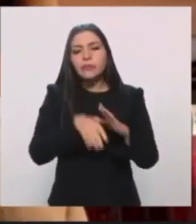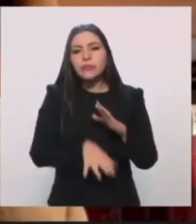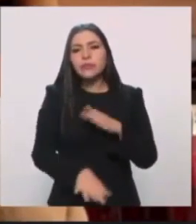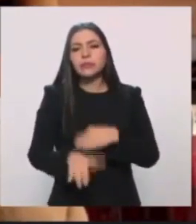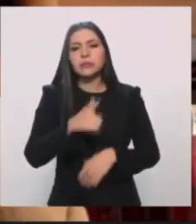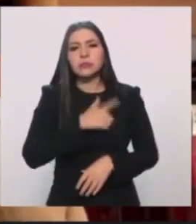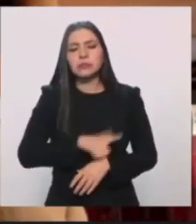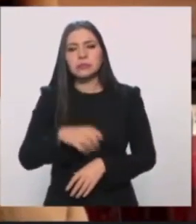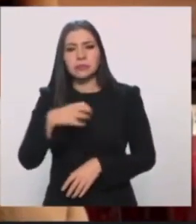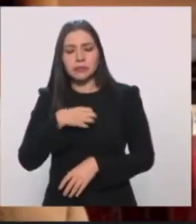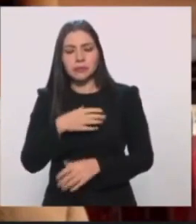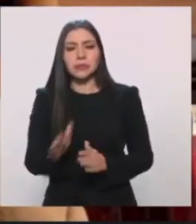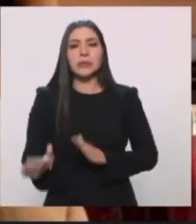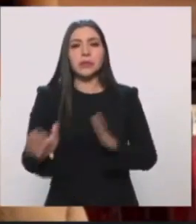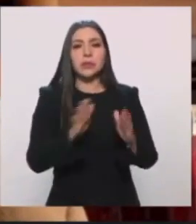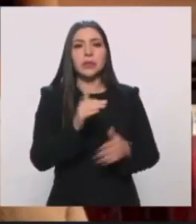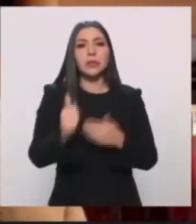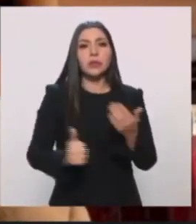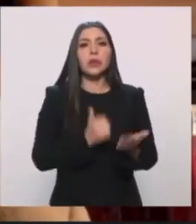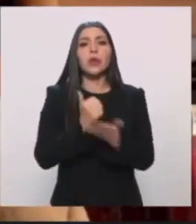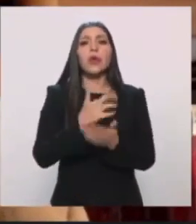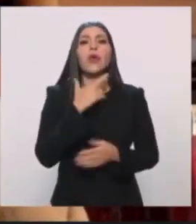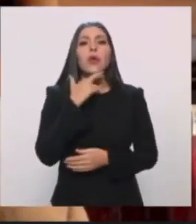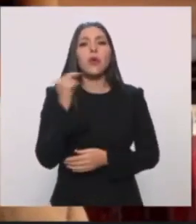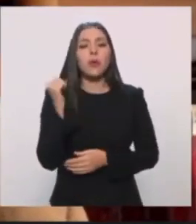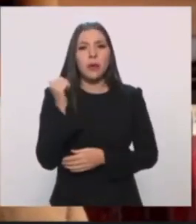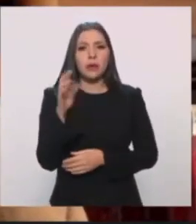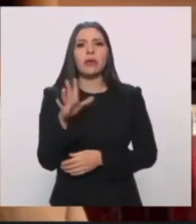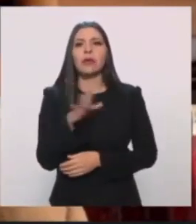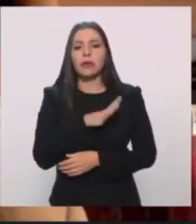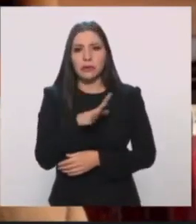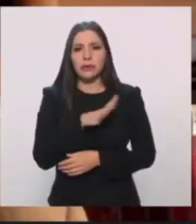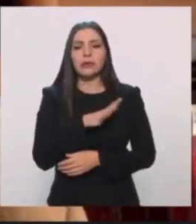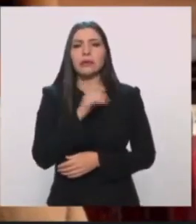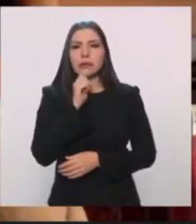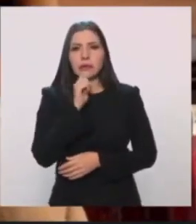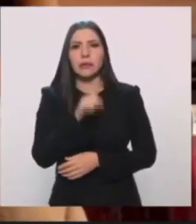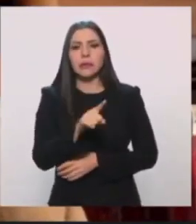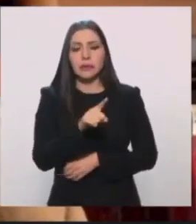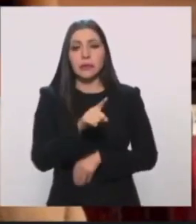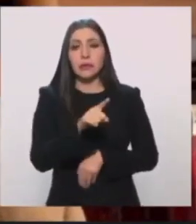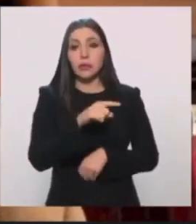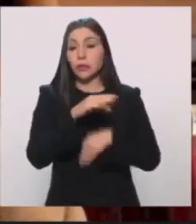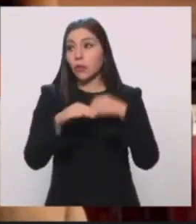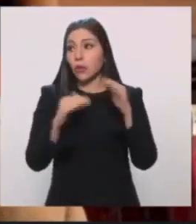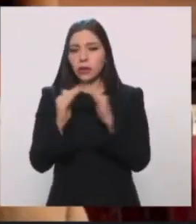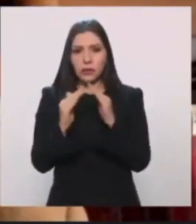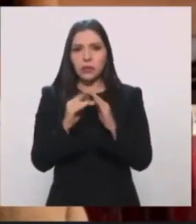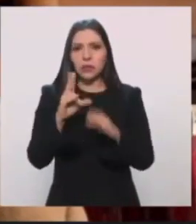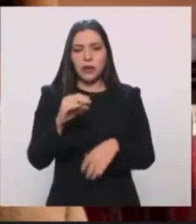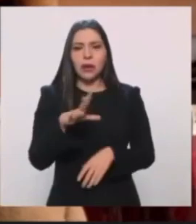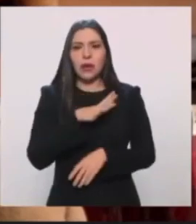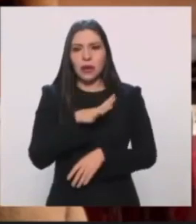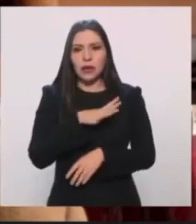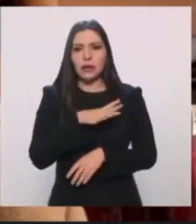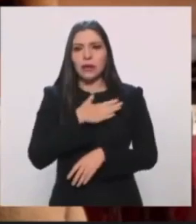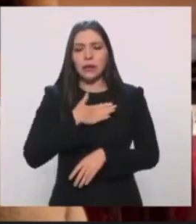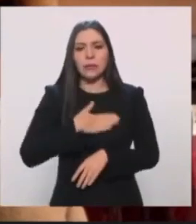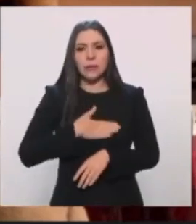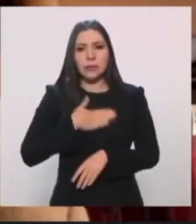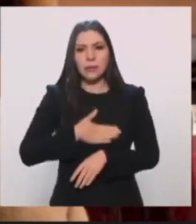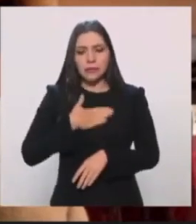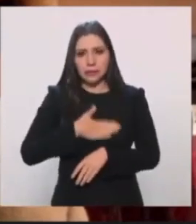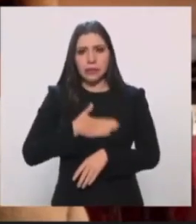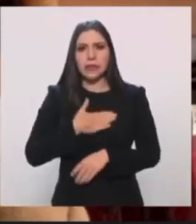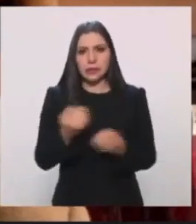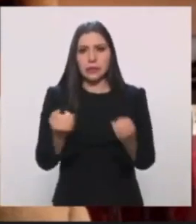Roma también había, no en todas las casas, pero sí había letrinas públicas